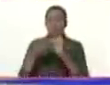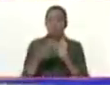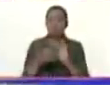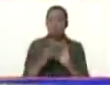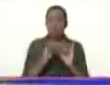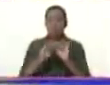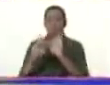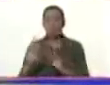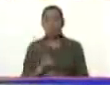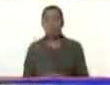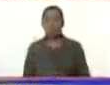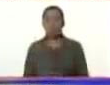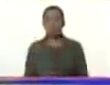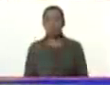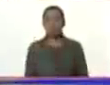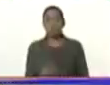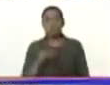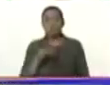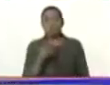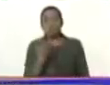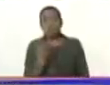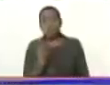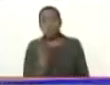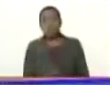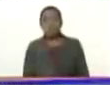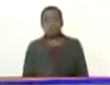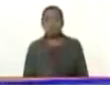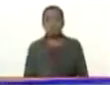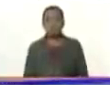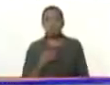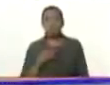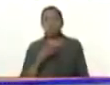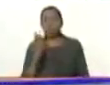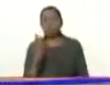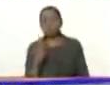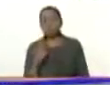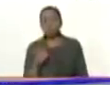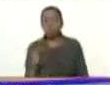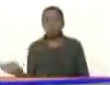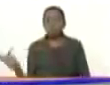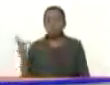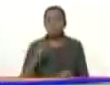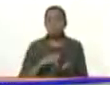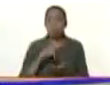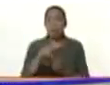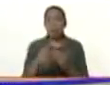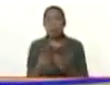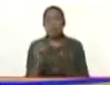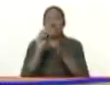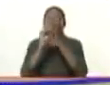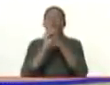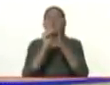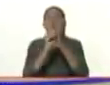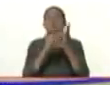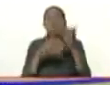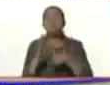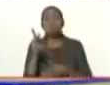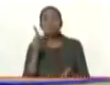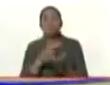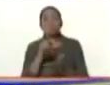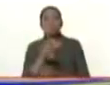ustedes. No podía faltar, compadre. Y me vine y avisé, voy para allá.